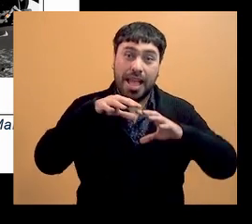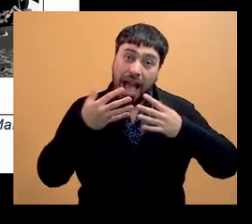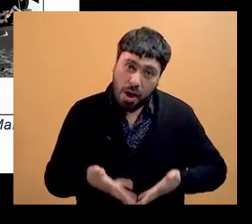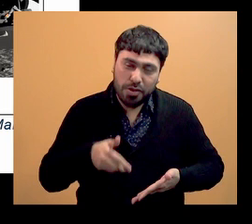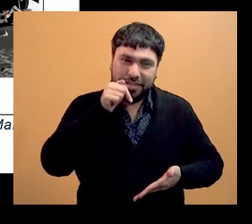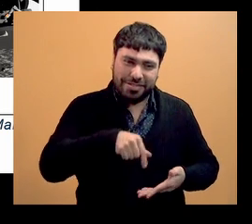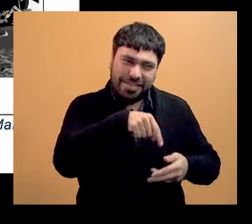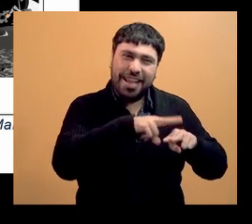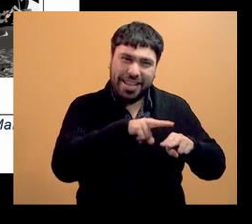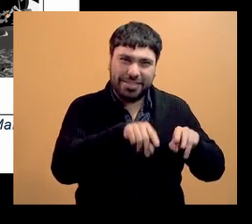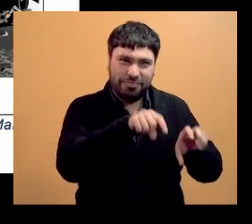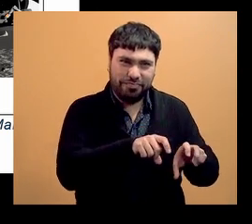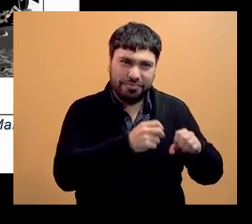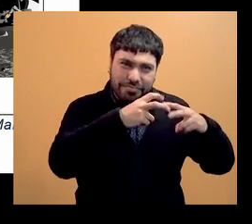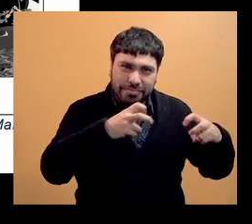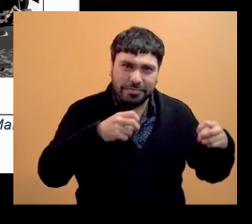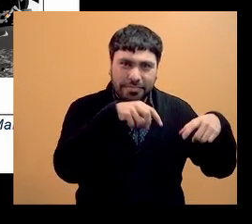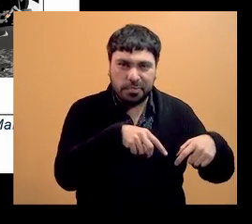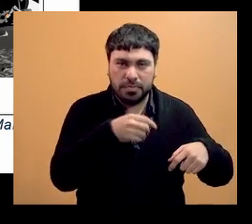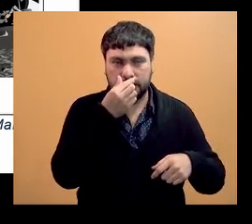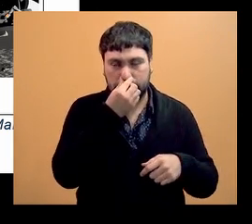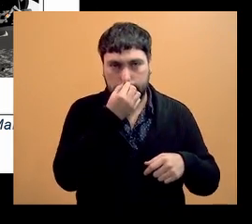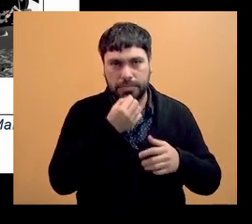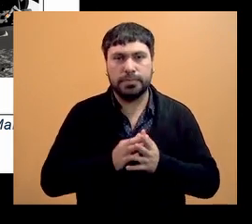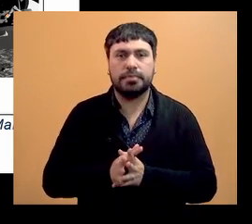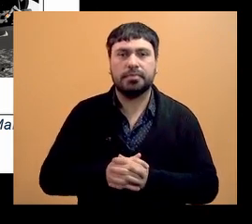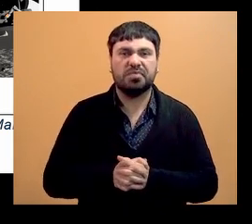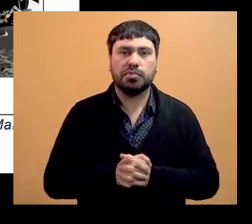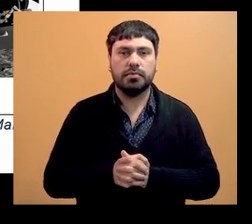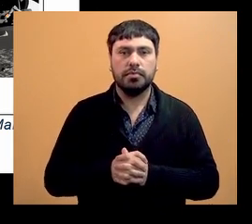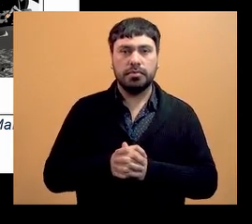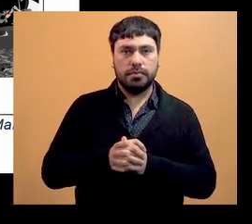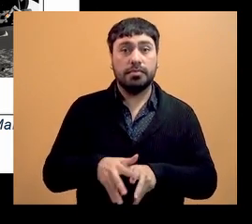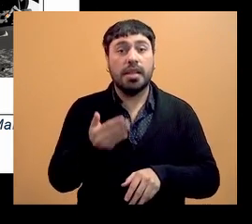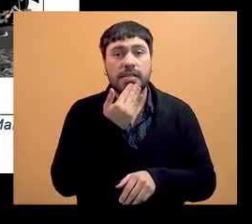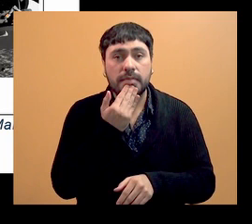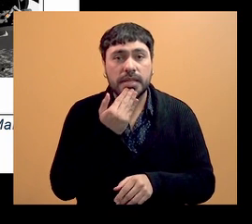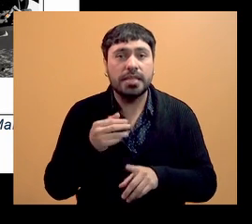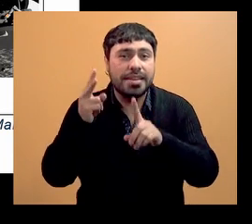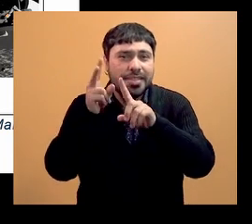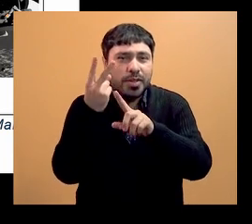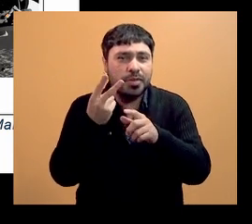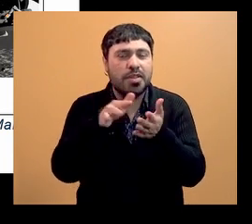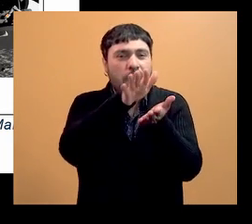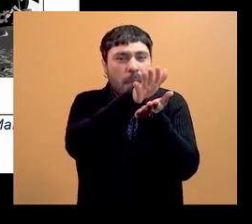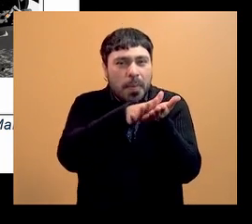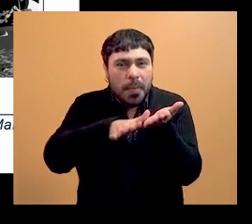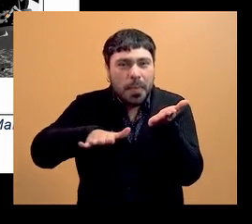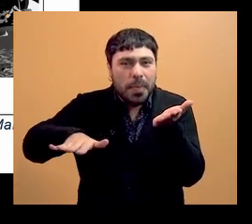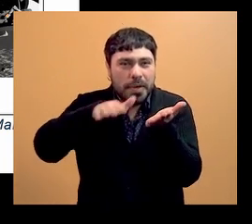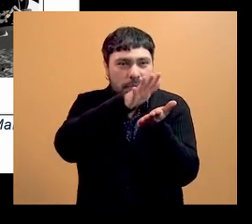casi al centro, corresponde ya al segundo modelo de impresora 3D que está actualmente instalado en la Estación